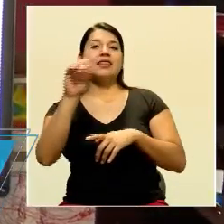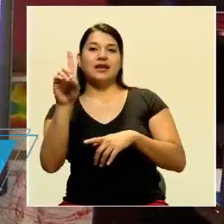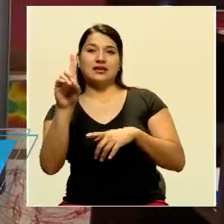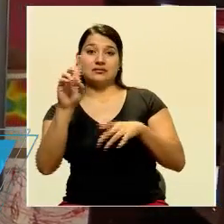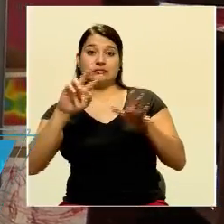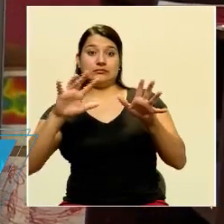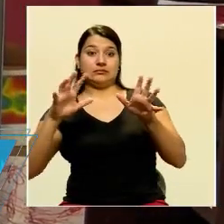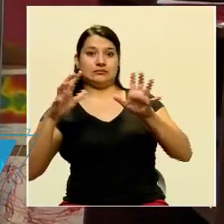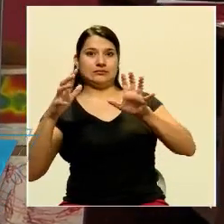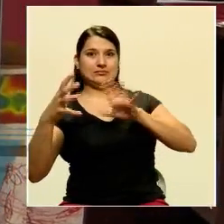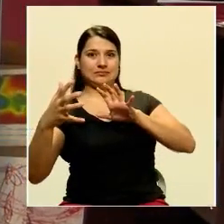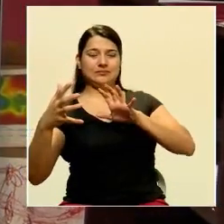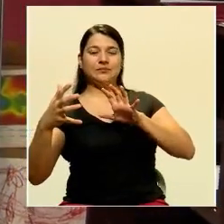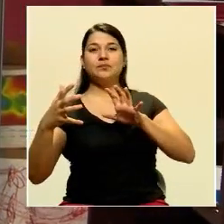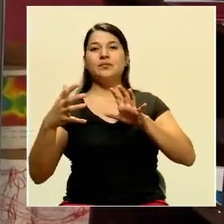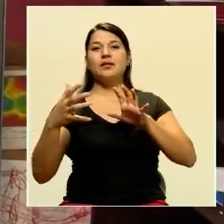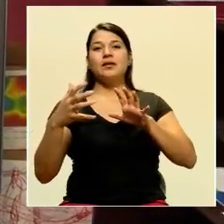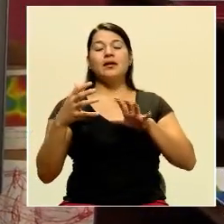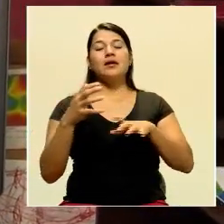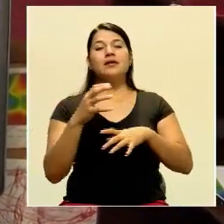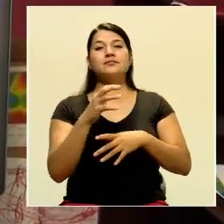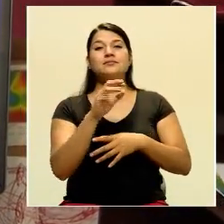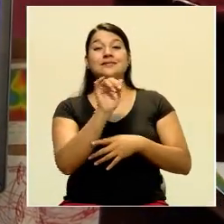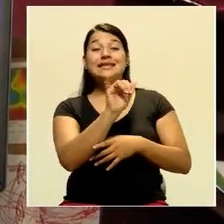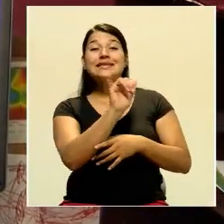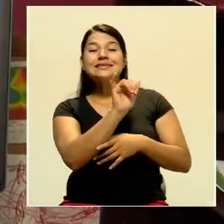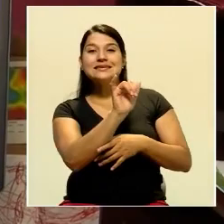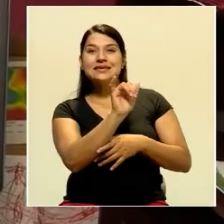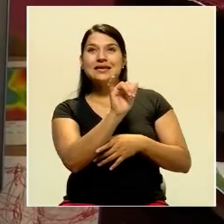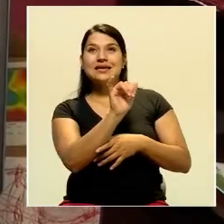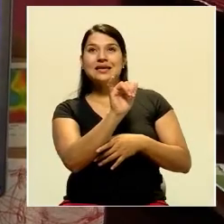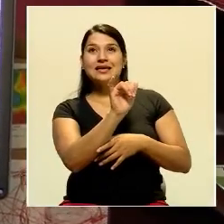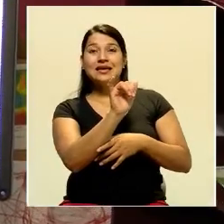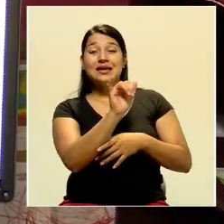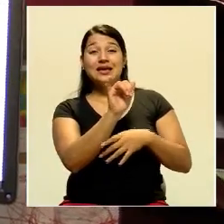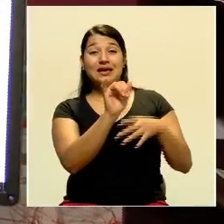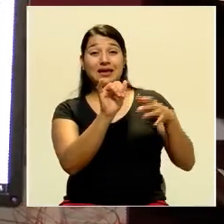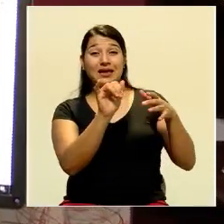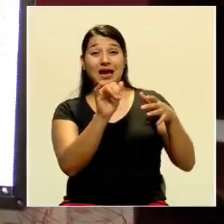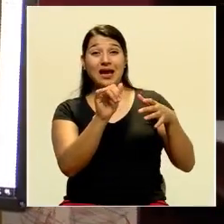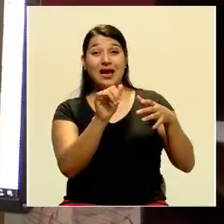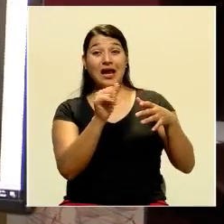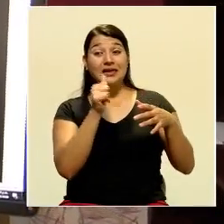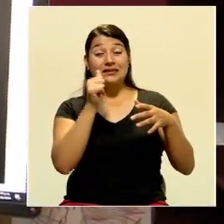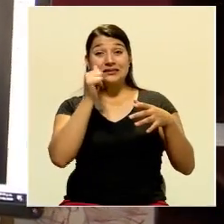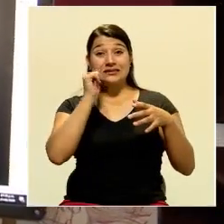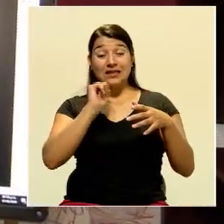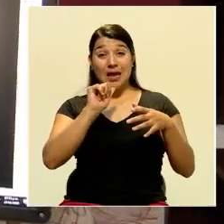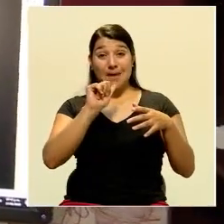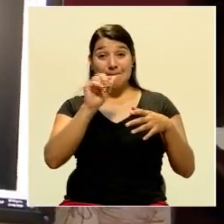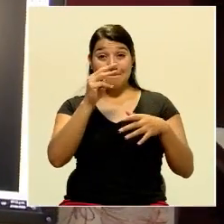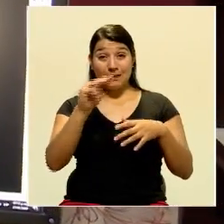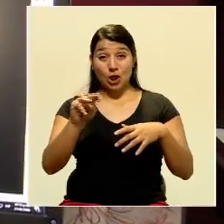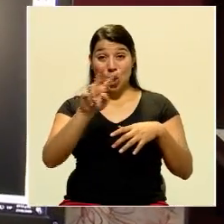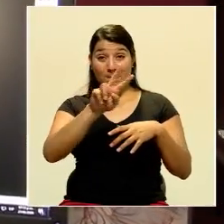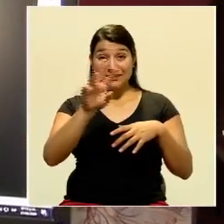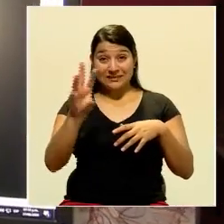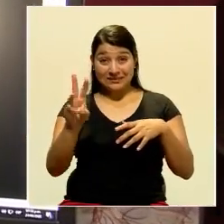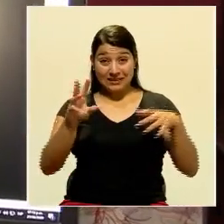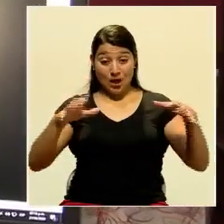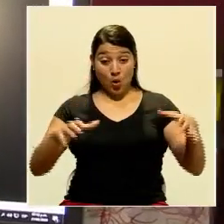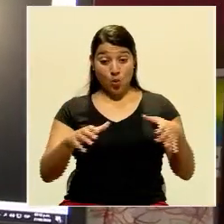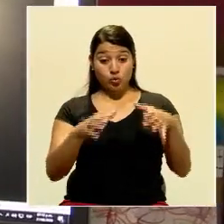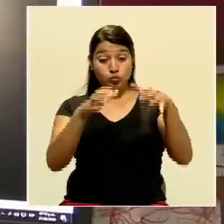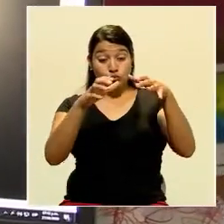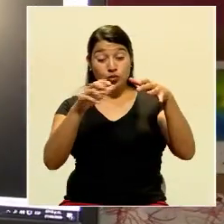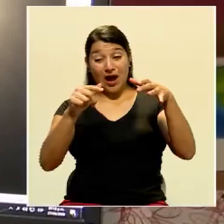del bloque que se desprendió el miércoles 26. Entonces aquí podemos ver que